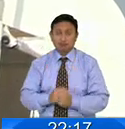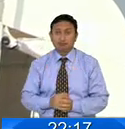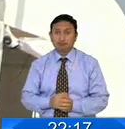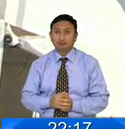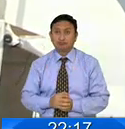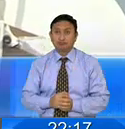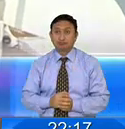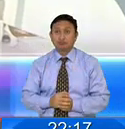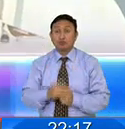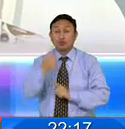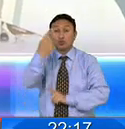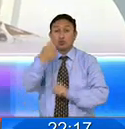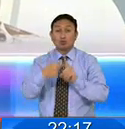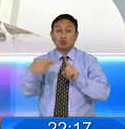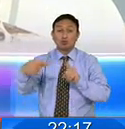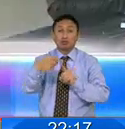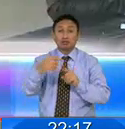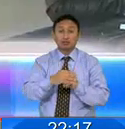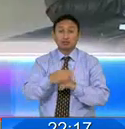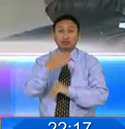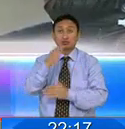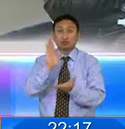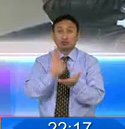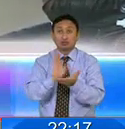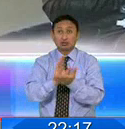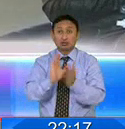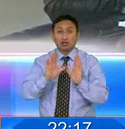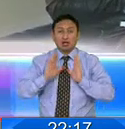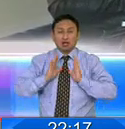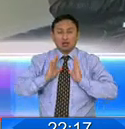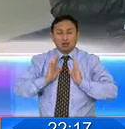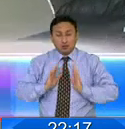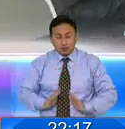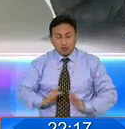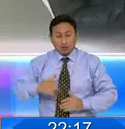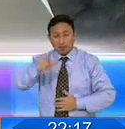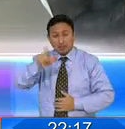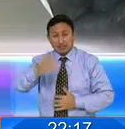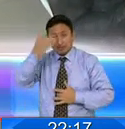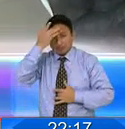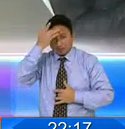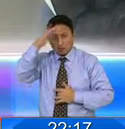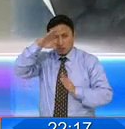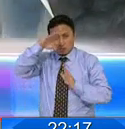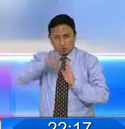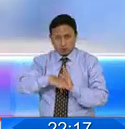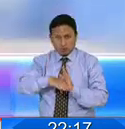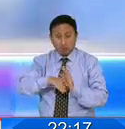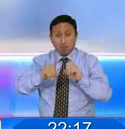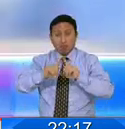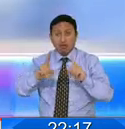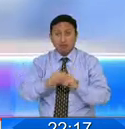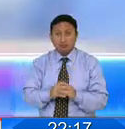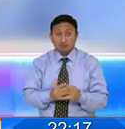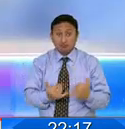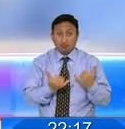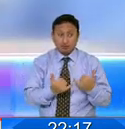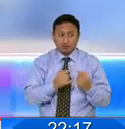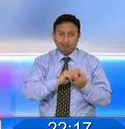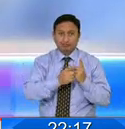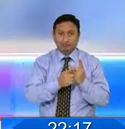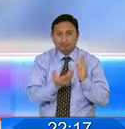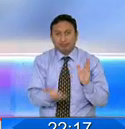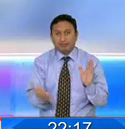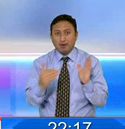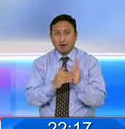Por cerca de un mes, el hospital IES Quito Sur gozó de un respiro por la disminución de pacientes COVID. Sin embargo, esto ya cambió.